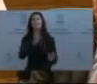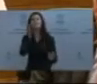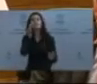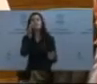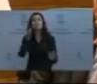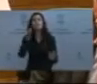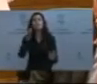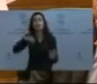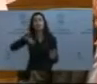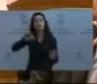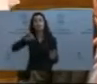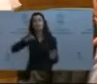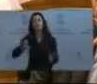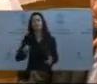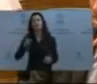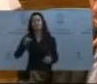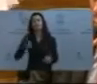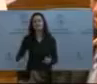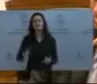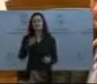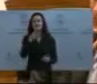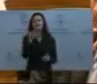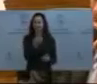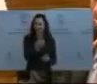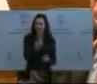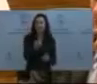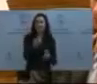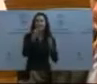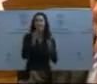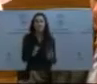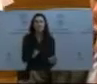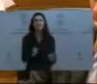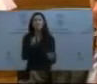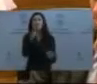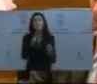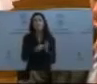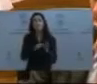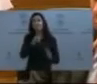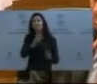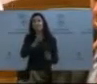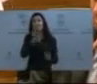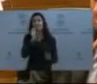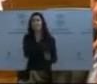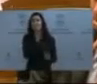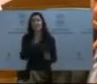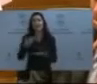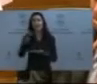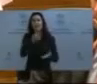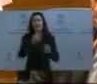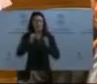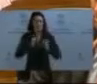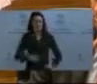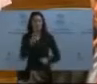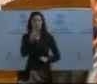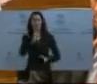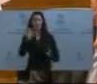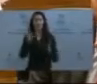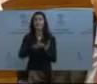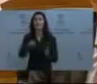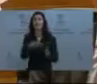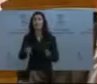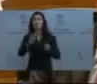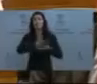María Fernández, decía lo siguiente: en 2014 tuvo que renunciar a la herencia de su madre, a los 20.000 euros que la fallecida tenía